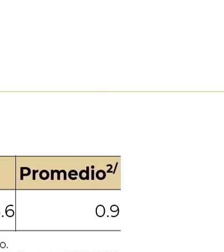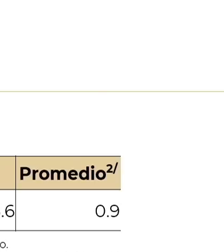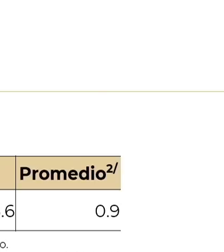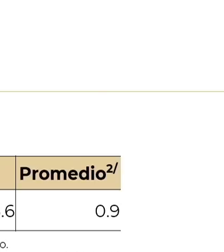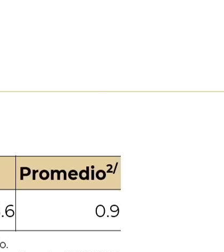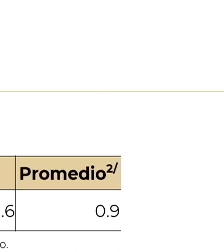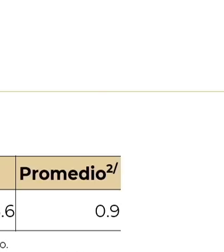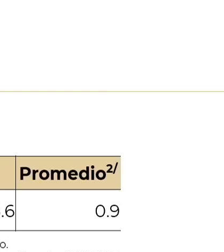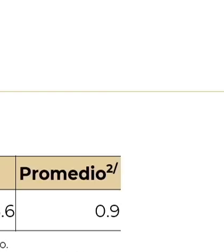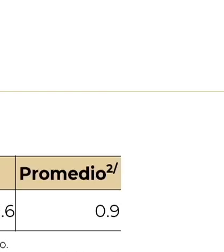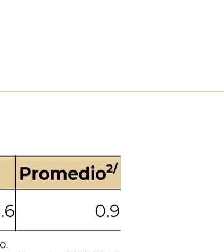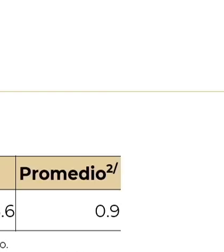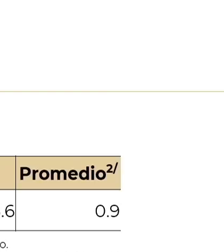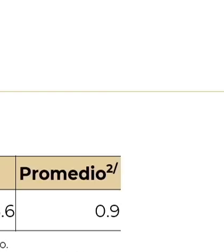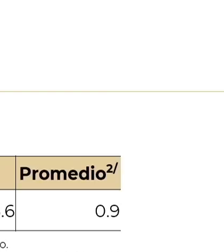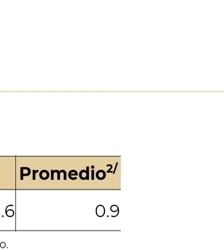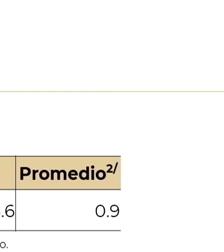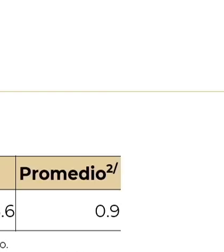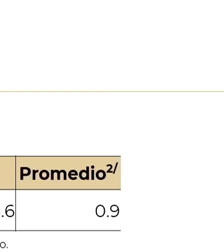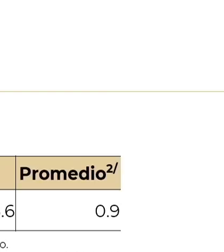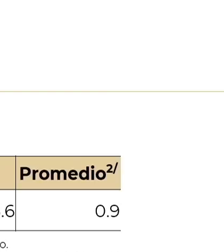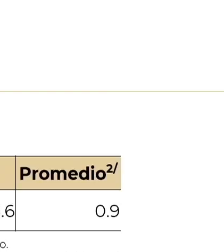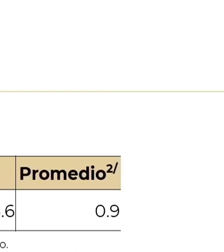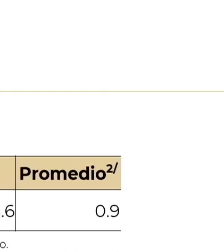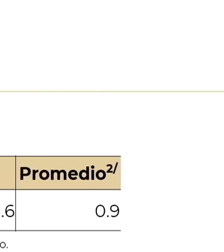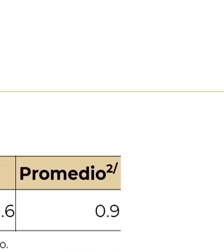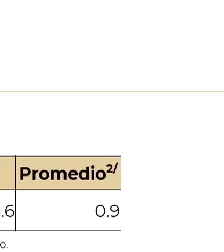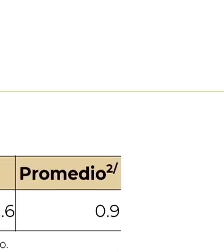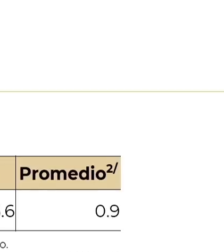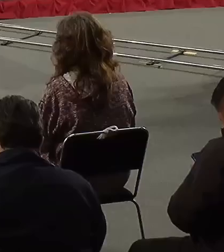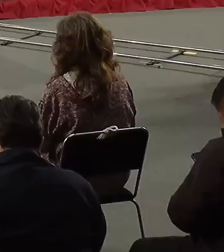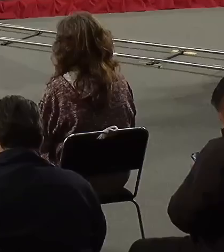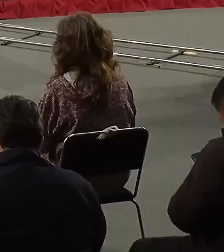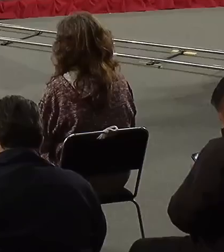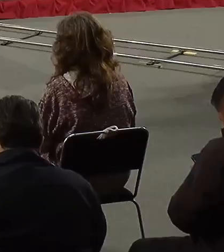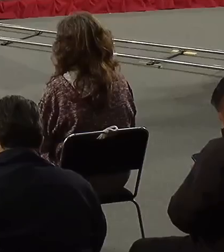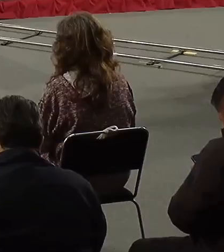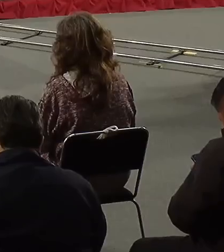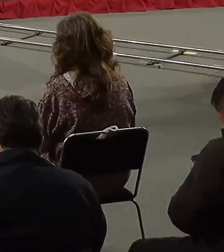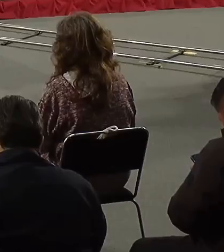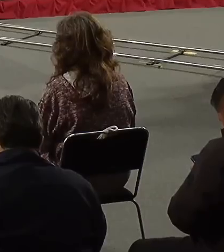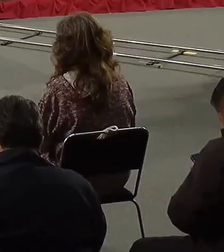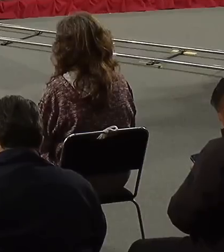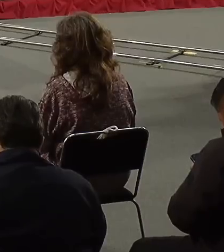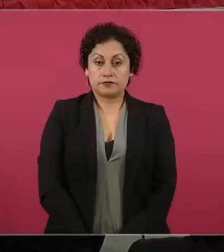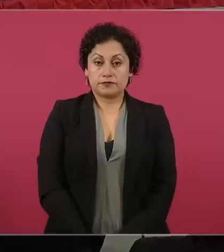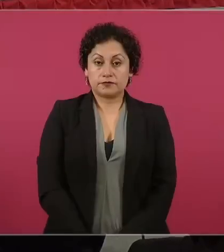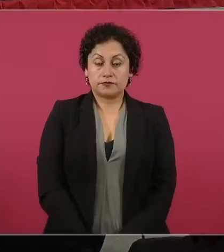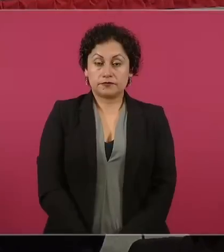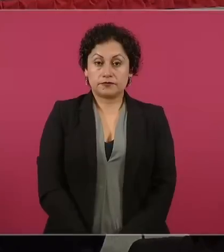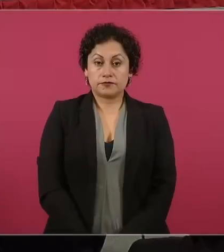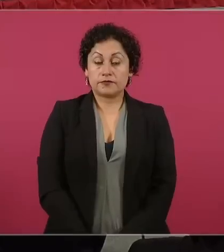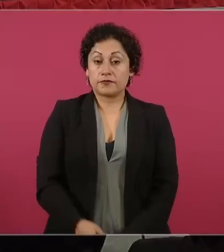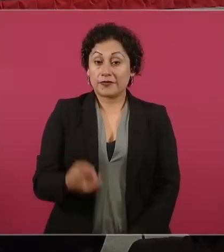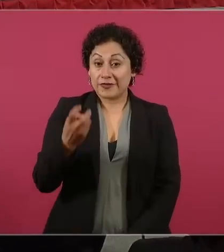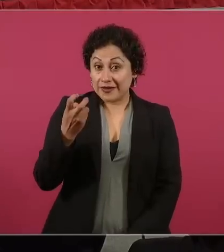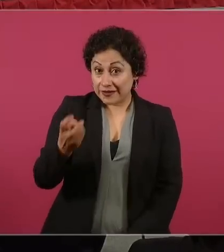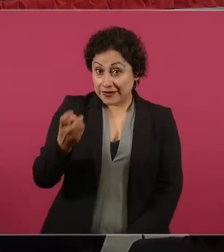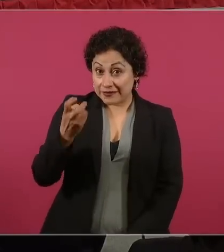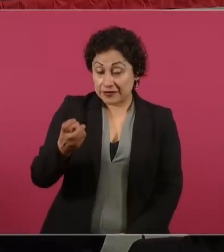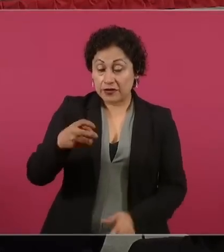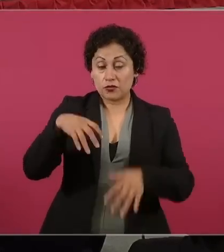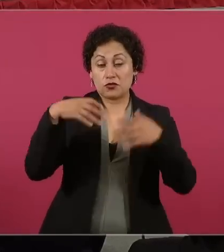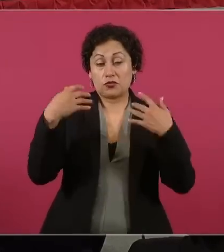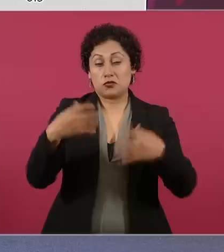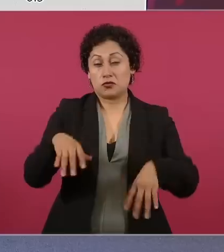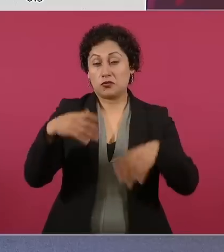8.8. Estamos hablando de la peor caída en casi 100 años.